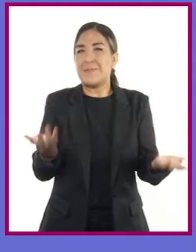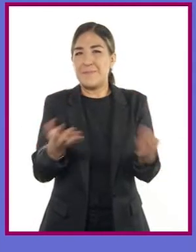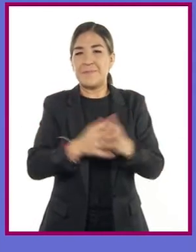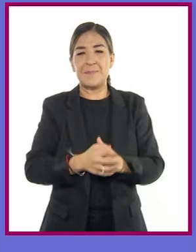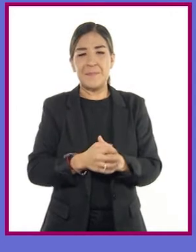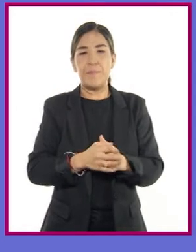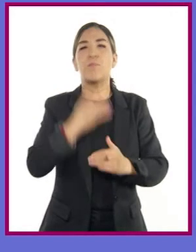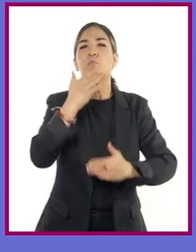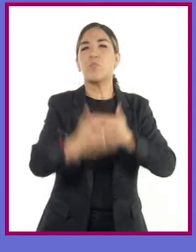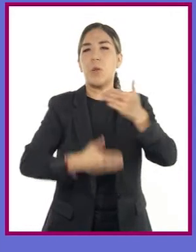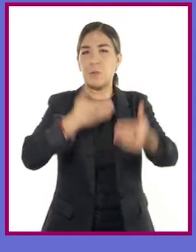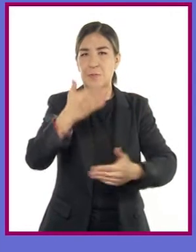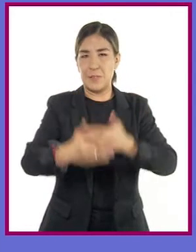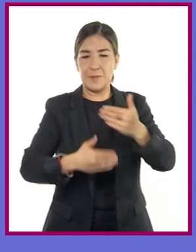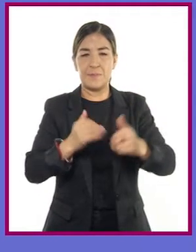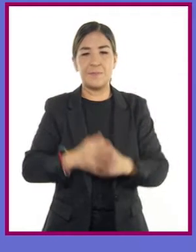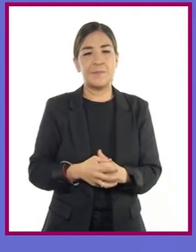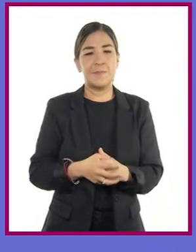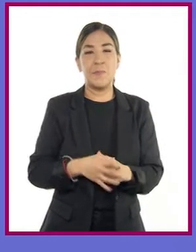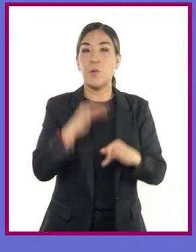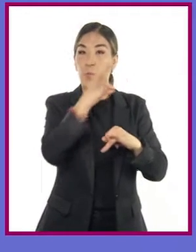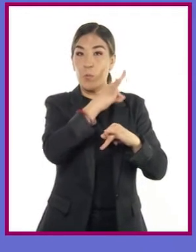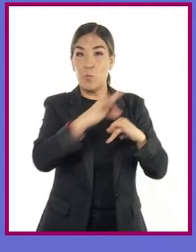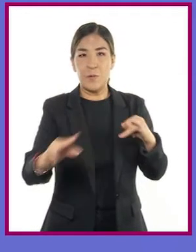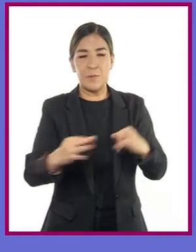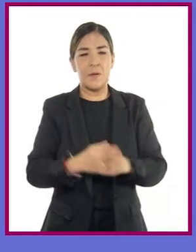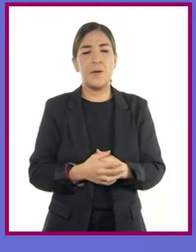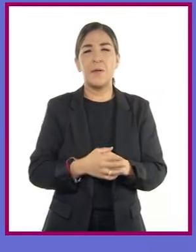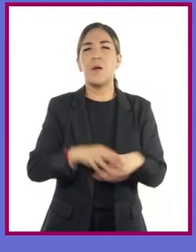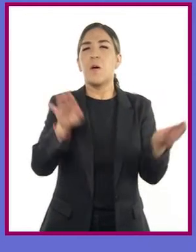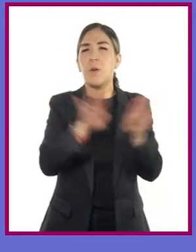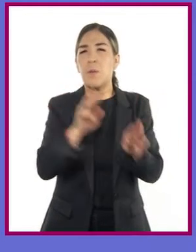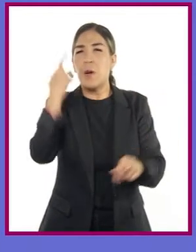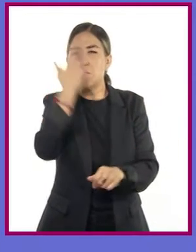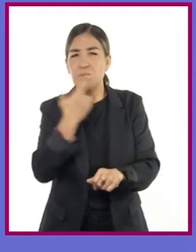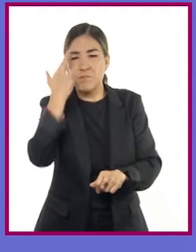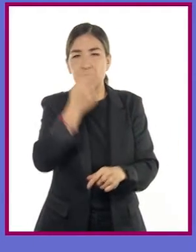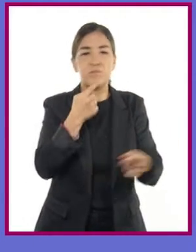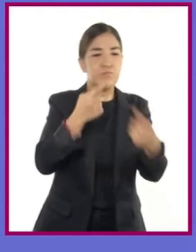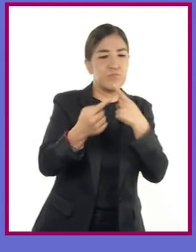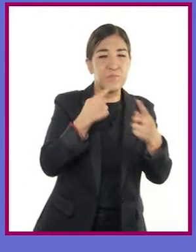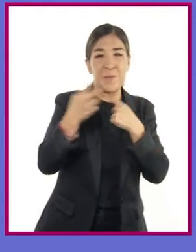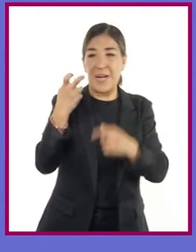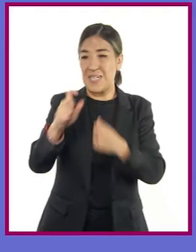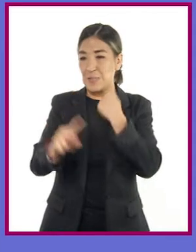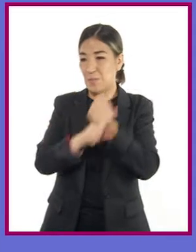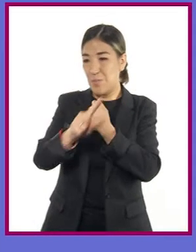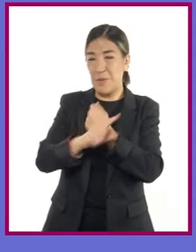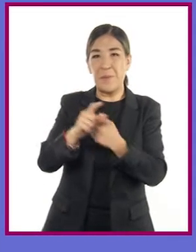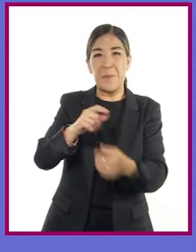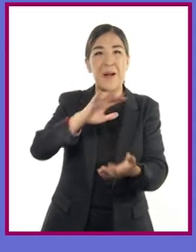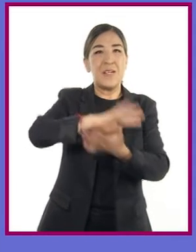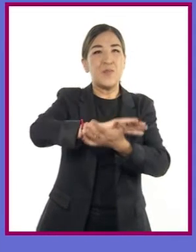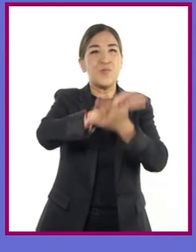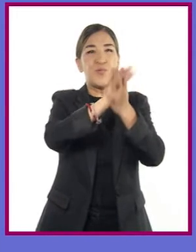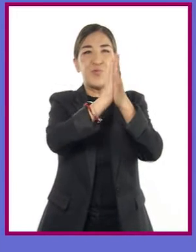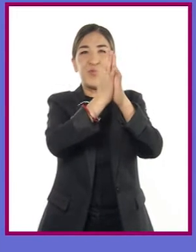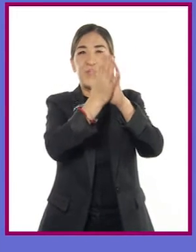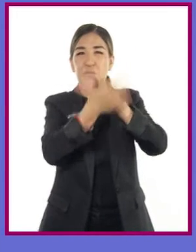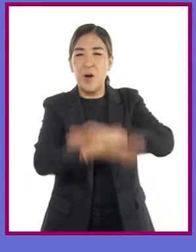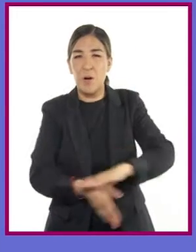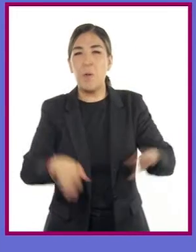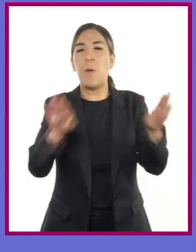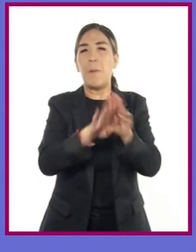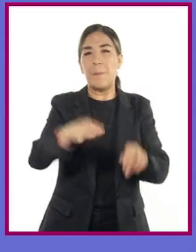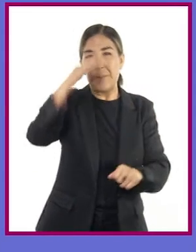El proceso. Por último, se analiza la manera en que ha evolucionado el conflicto. ¿Cómo se definen las posiciones